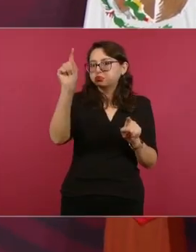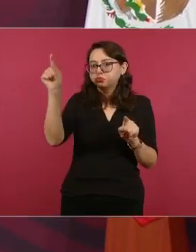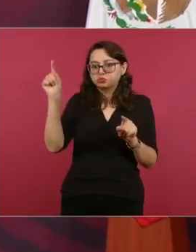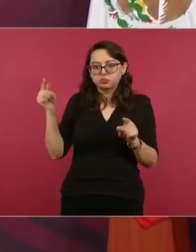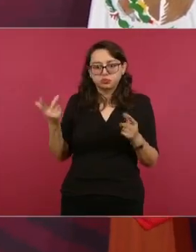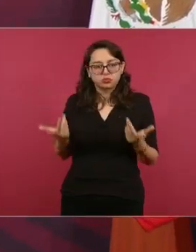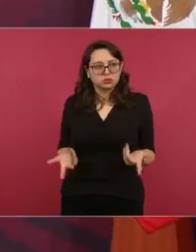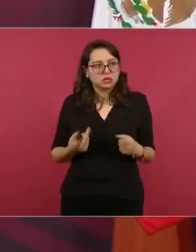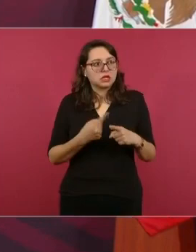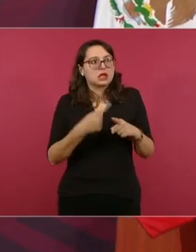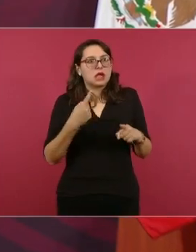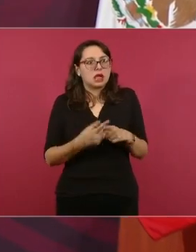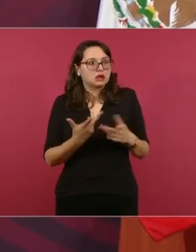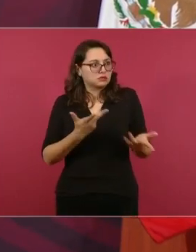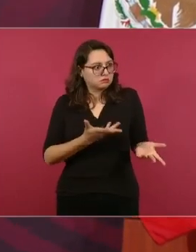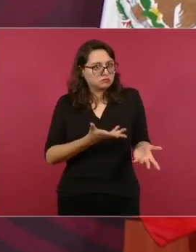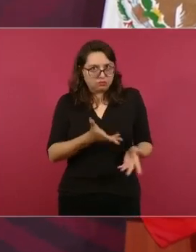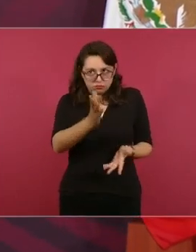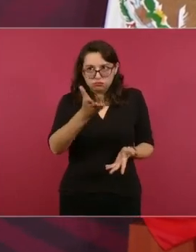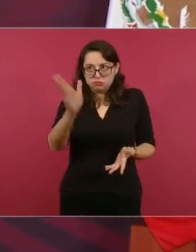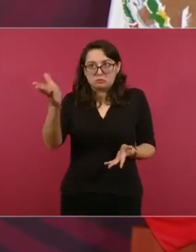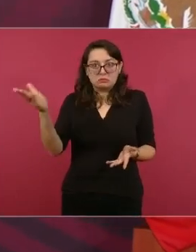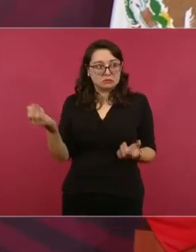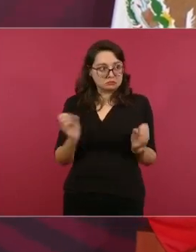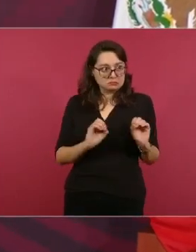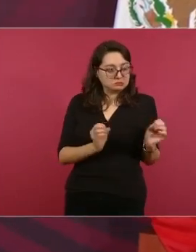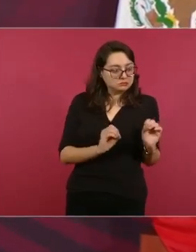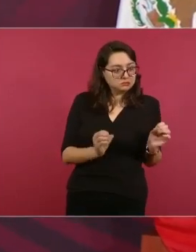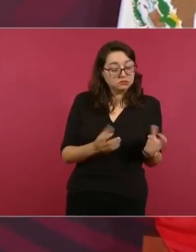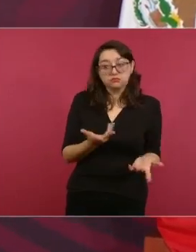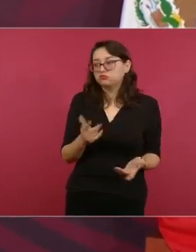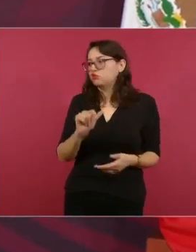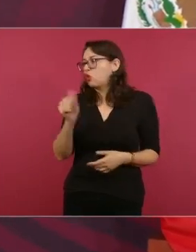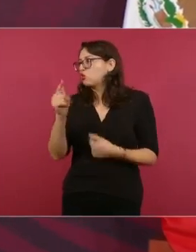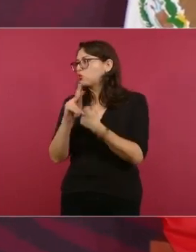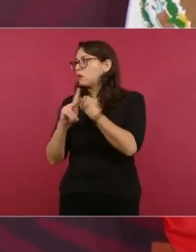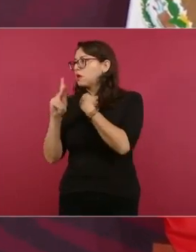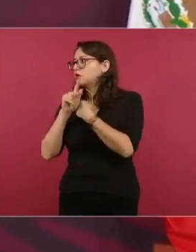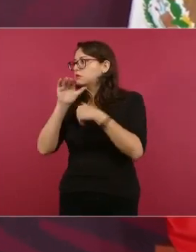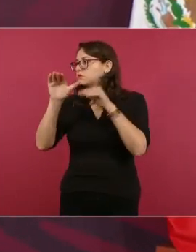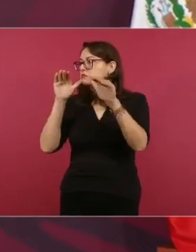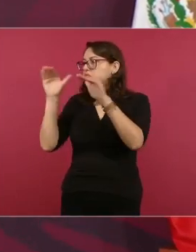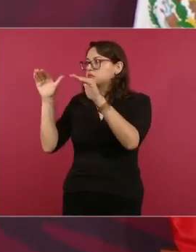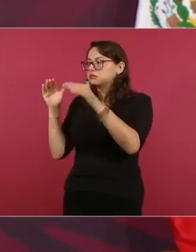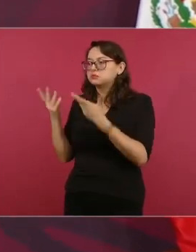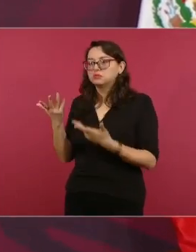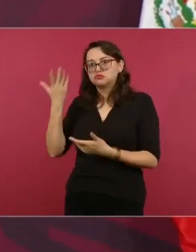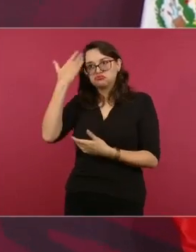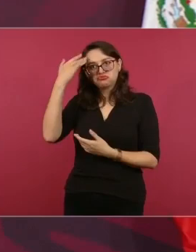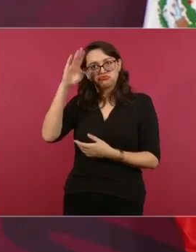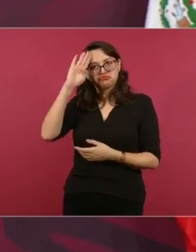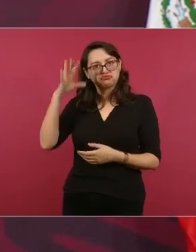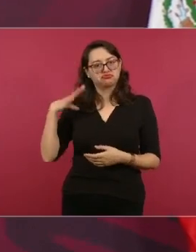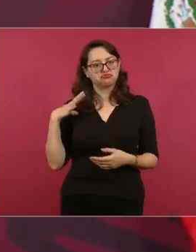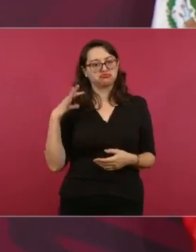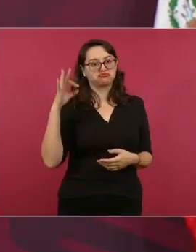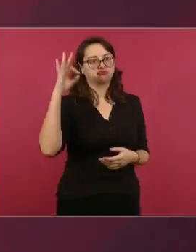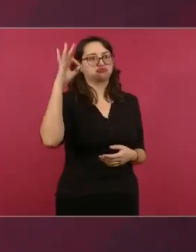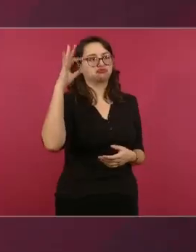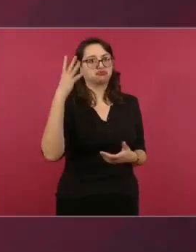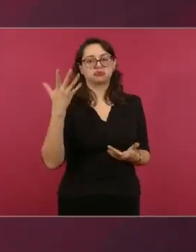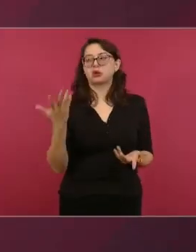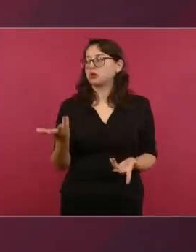que pudiesen reforzar nuestro sistema de salud y la vinculación que ello tiene con una visión privatizadora